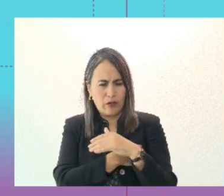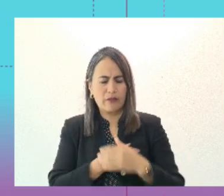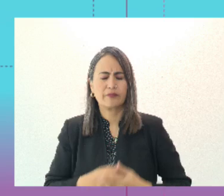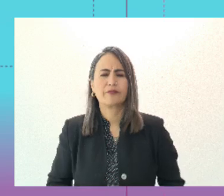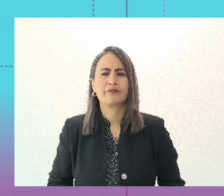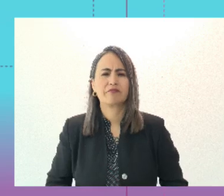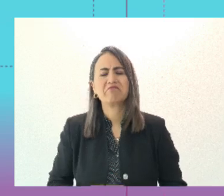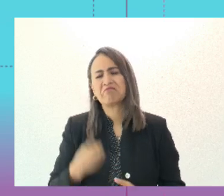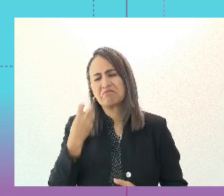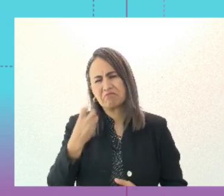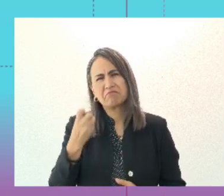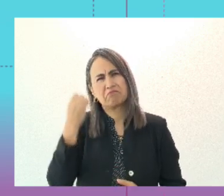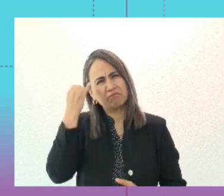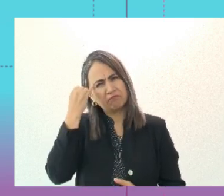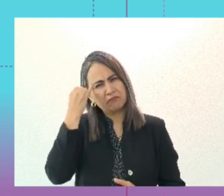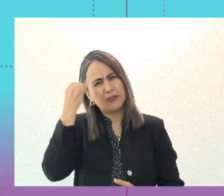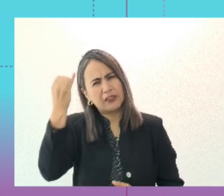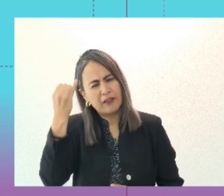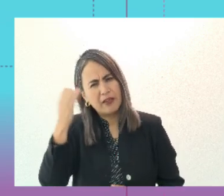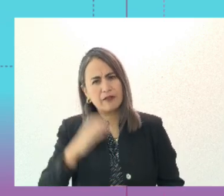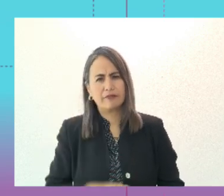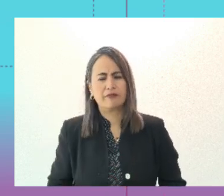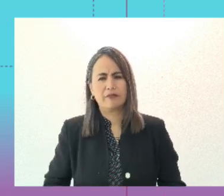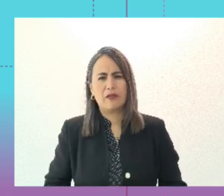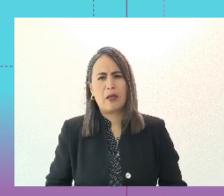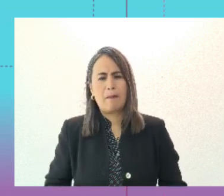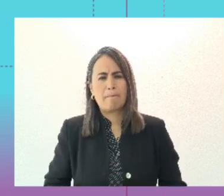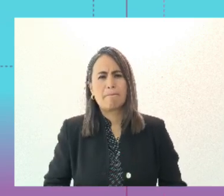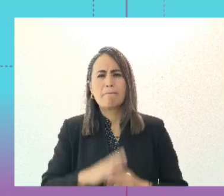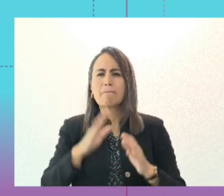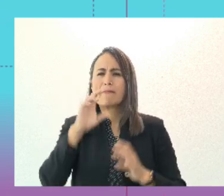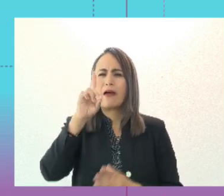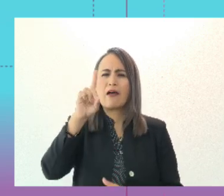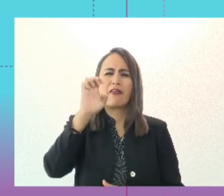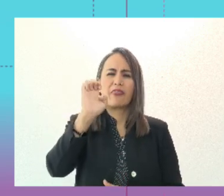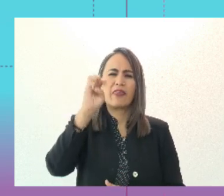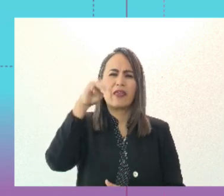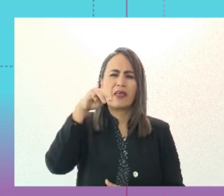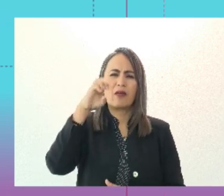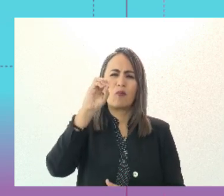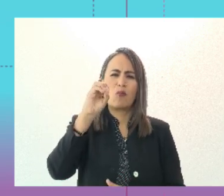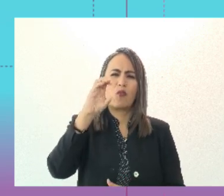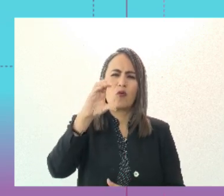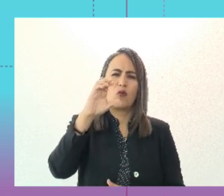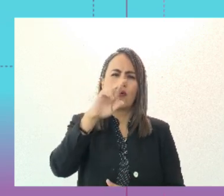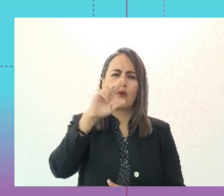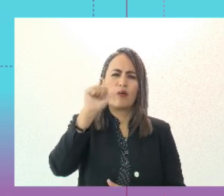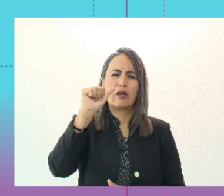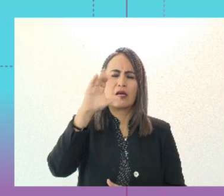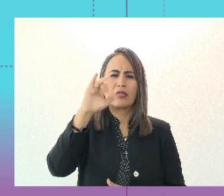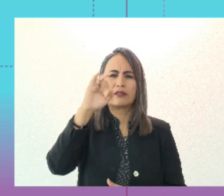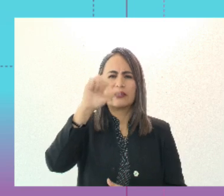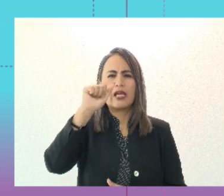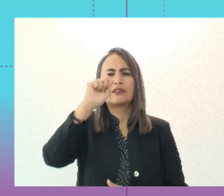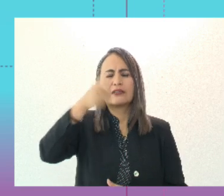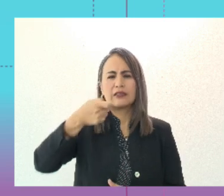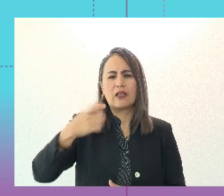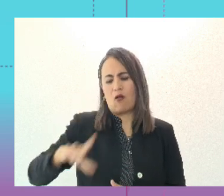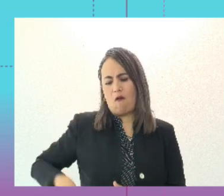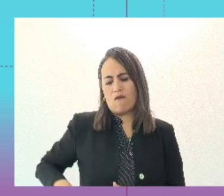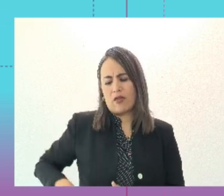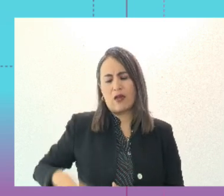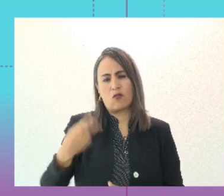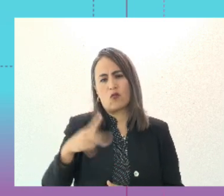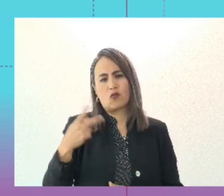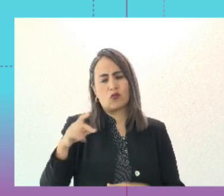contexto teórico. ¿Qué es la democracia? En términos constitucionales, no la podemos entender como un sistema de gobierno, no podemos